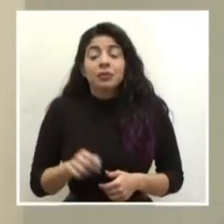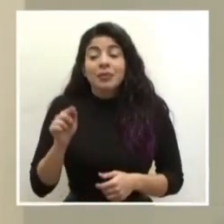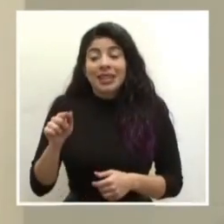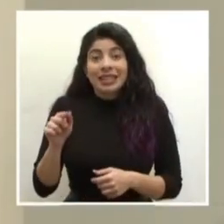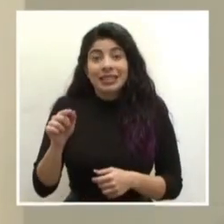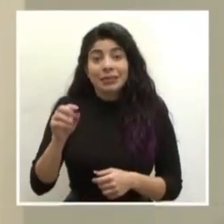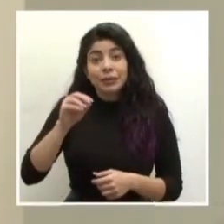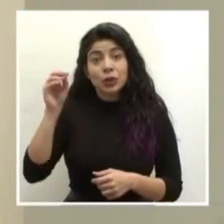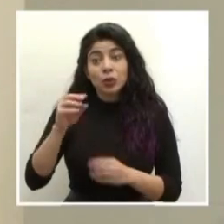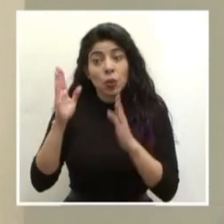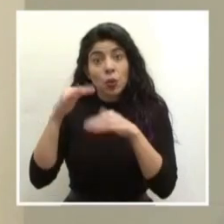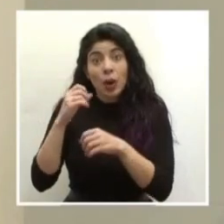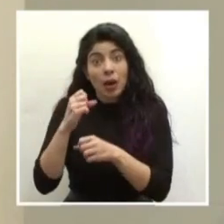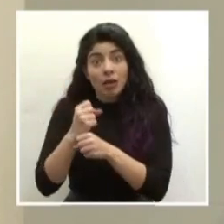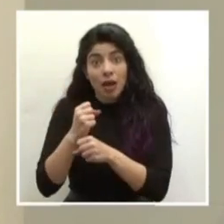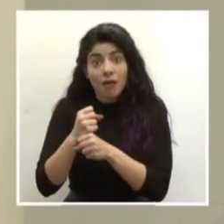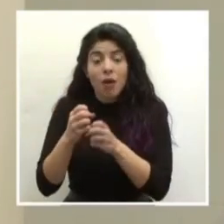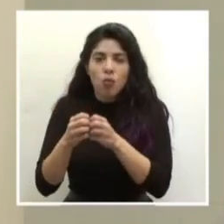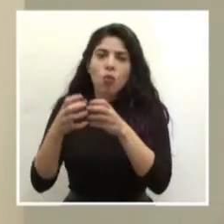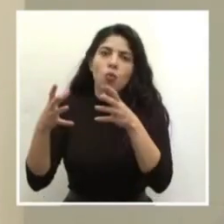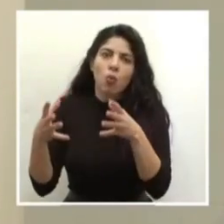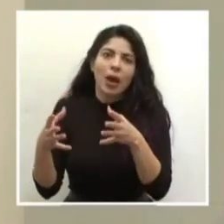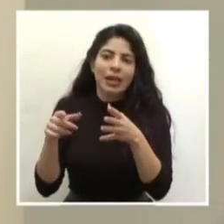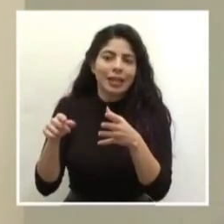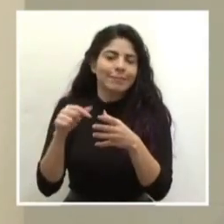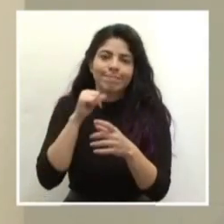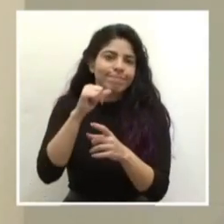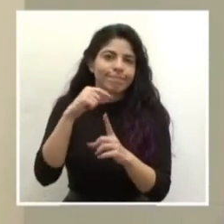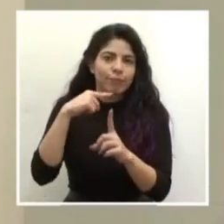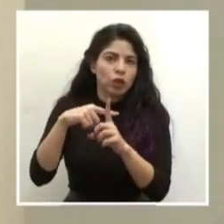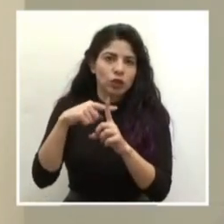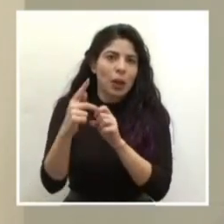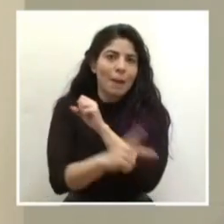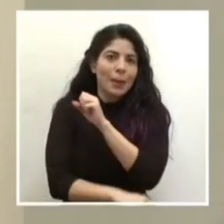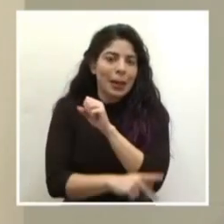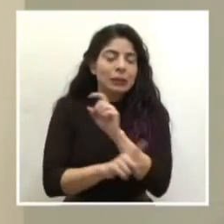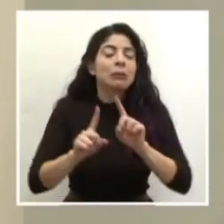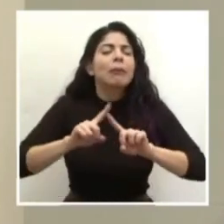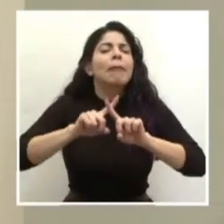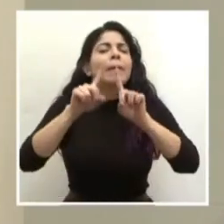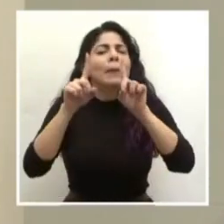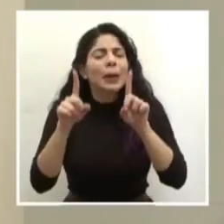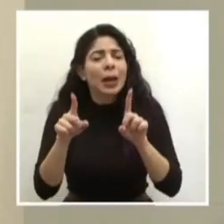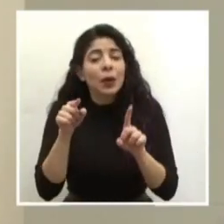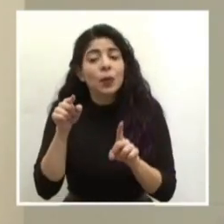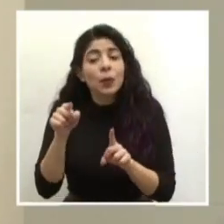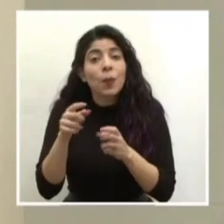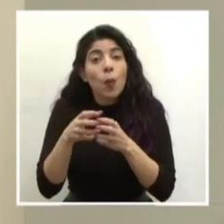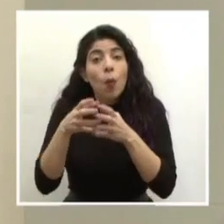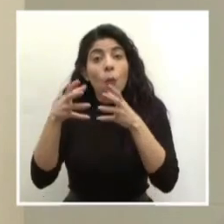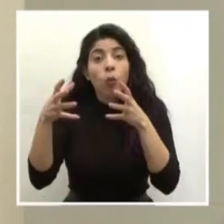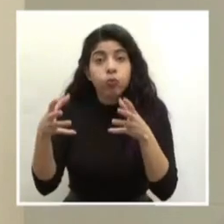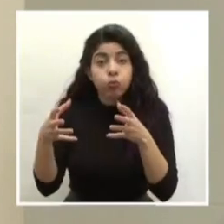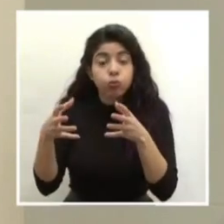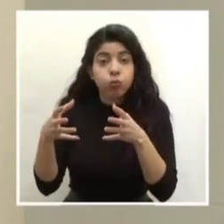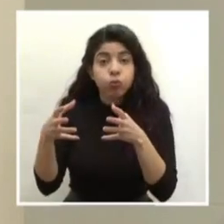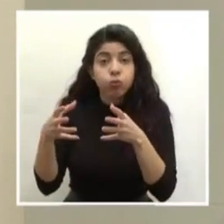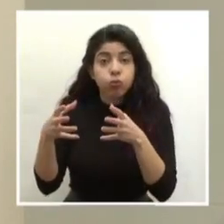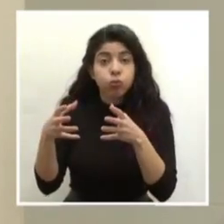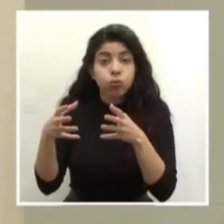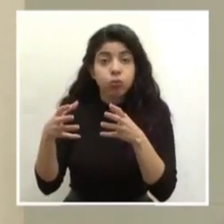desempleo es un incremento, es algo que no es positivo para el país, no obstante, es un incremento que